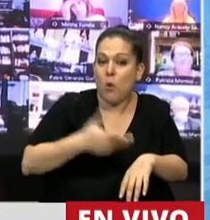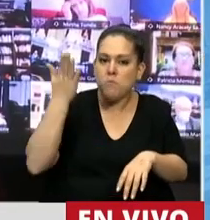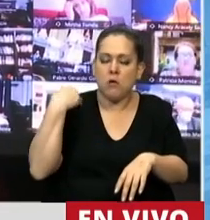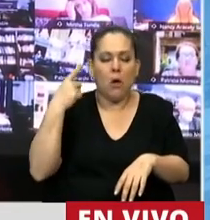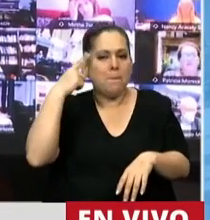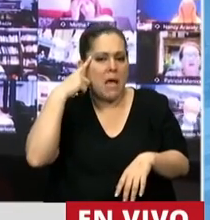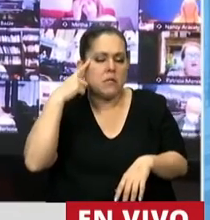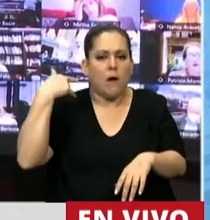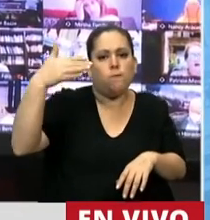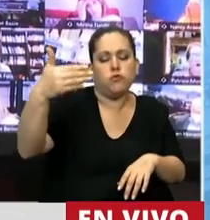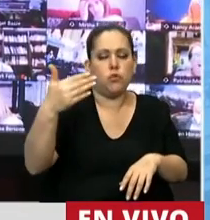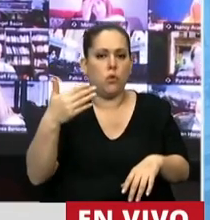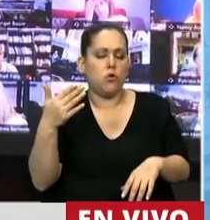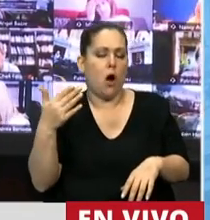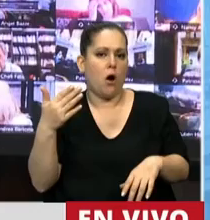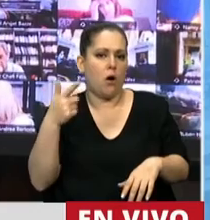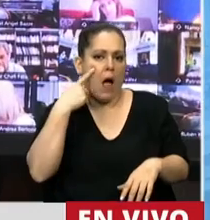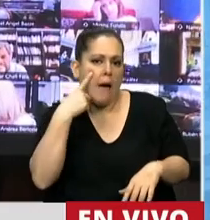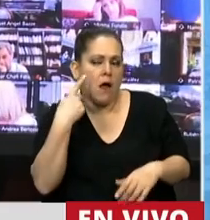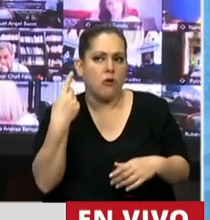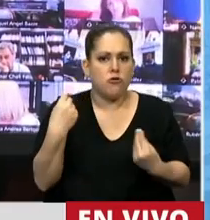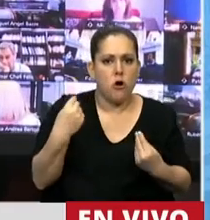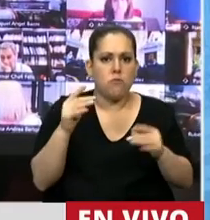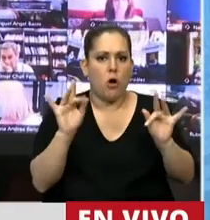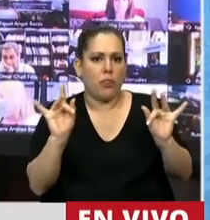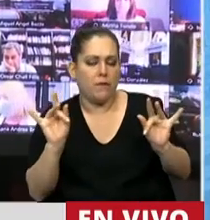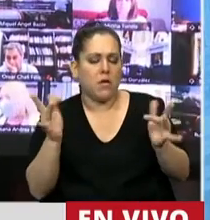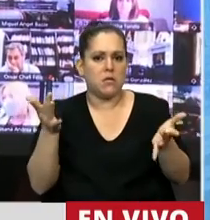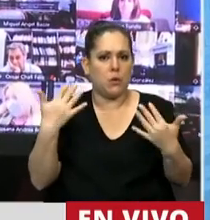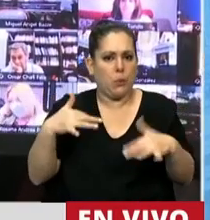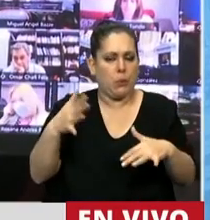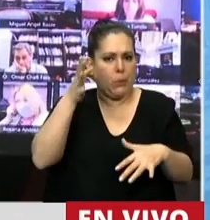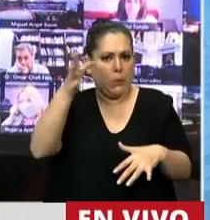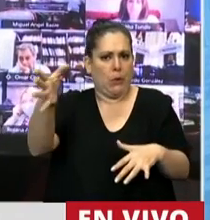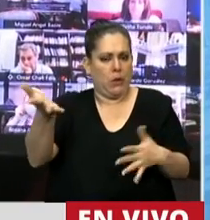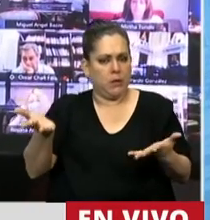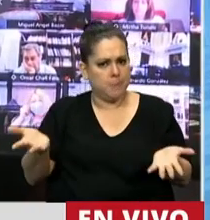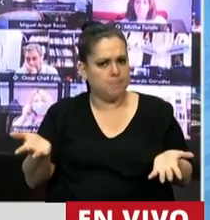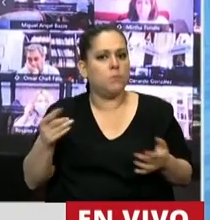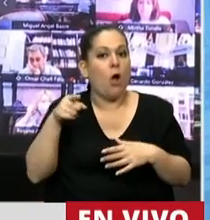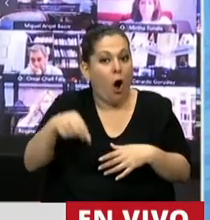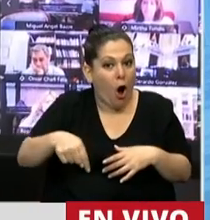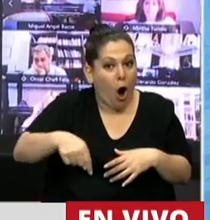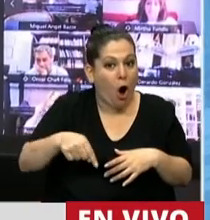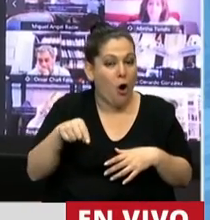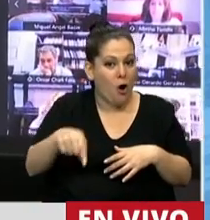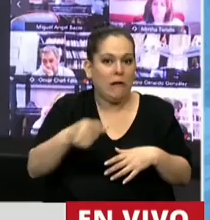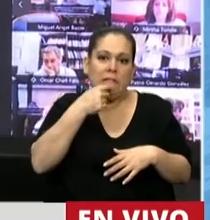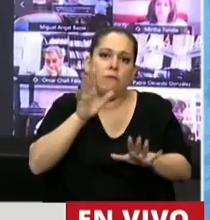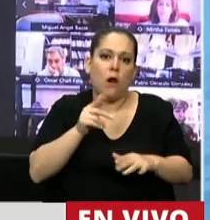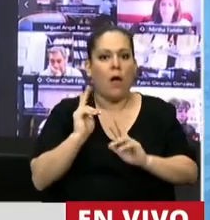grande y que iba a ser muy difícil cumplirlas y hoy vaya usted a plantearle aún